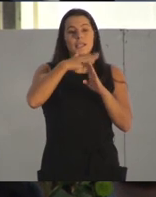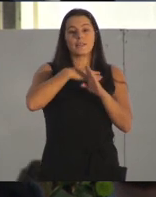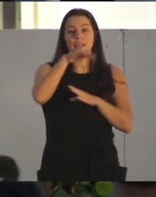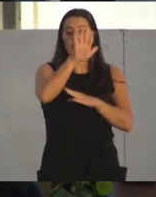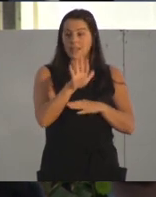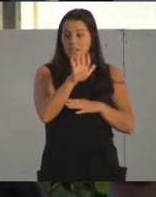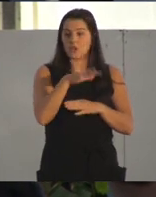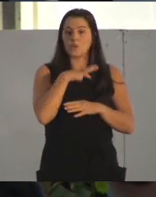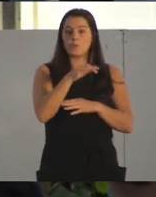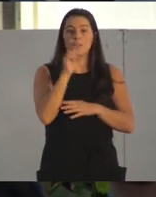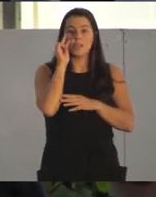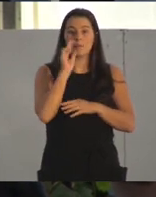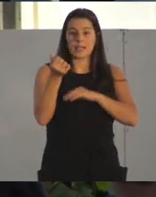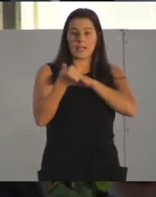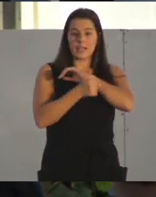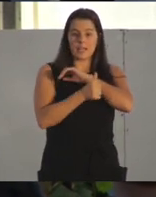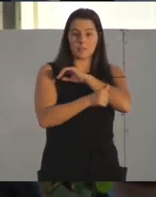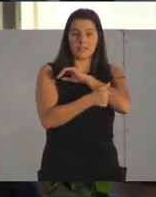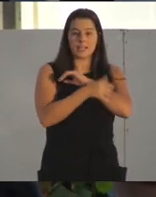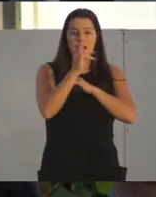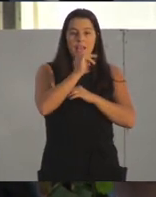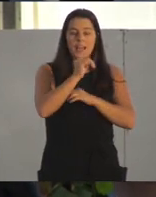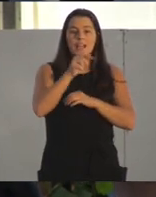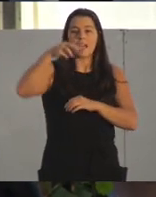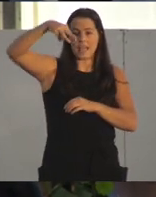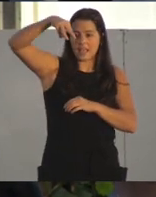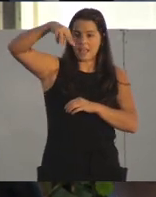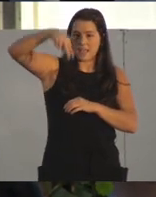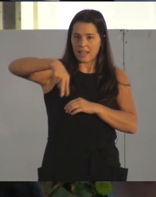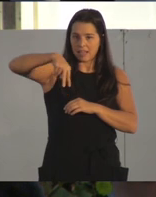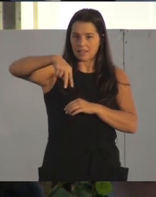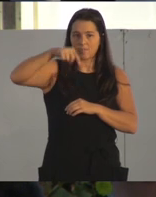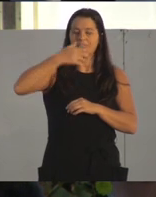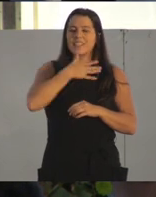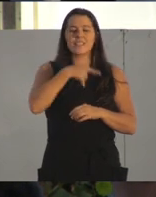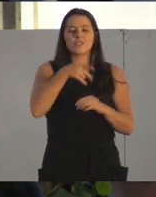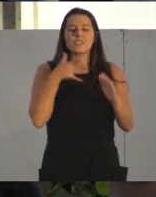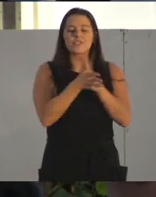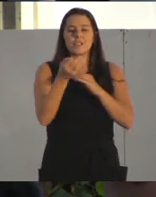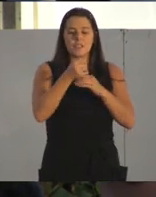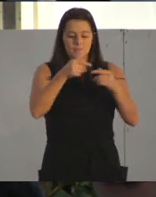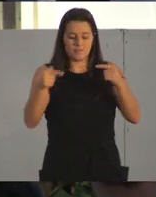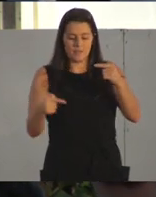ver que en la columna de patatas tenemos una M. ¿Qué quiere decir la M? Lo pone abajo.